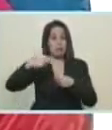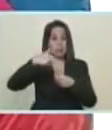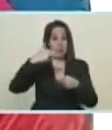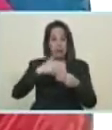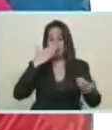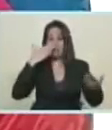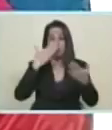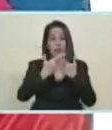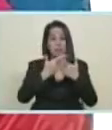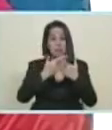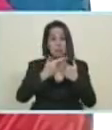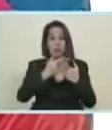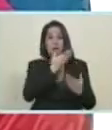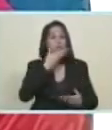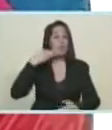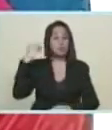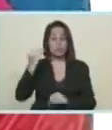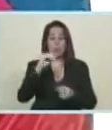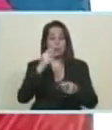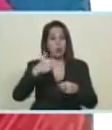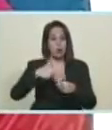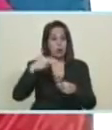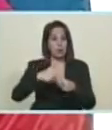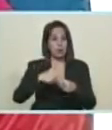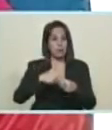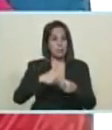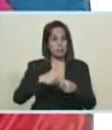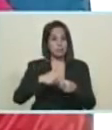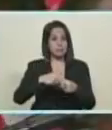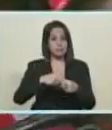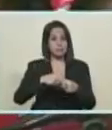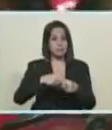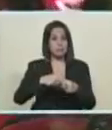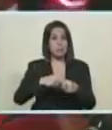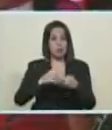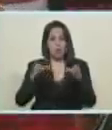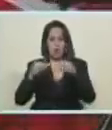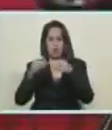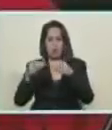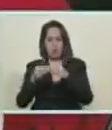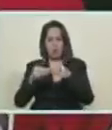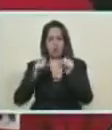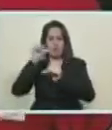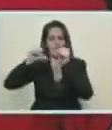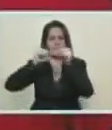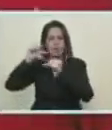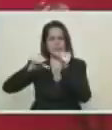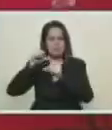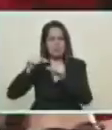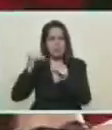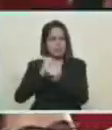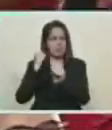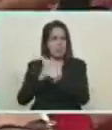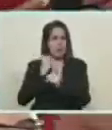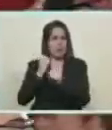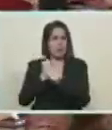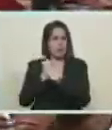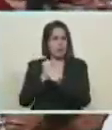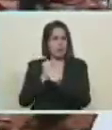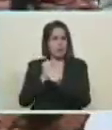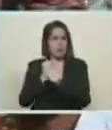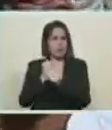Frente Nacional de la Juventud Petrolera, en los sindicatos y federaciones.